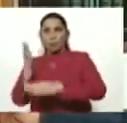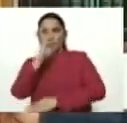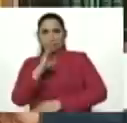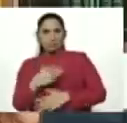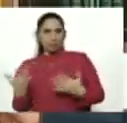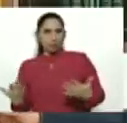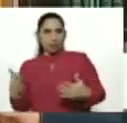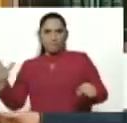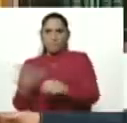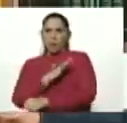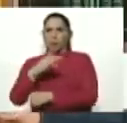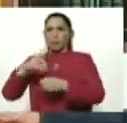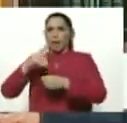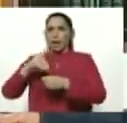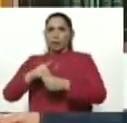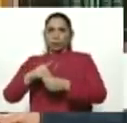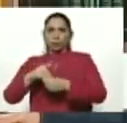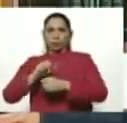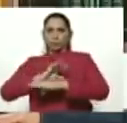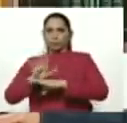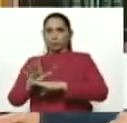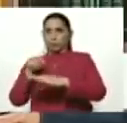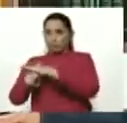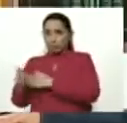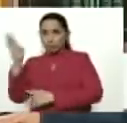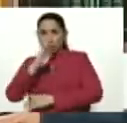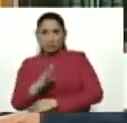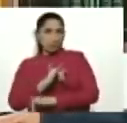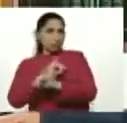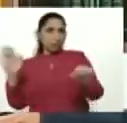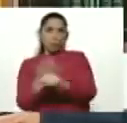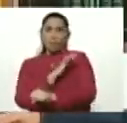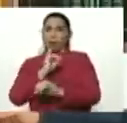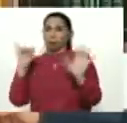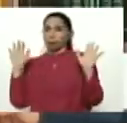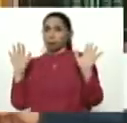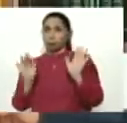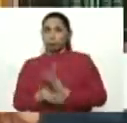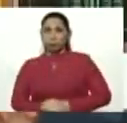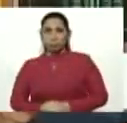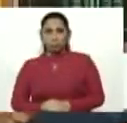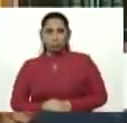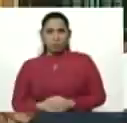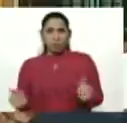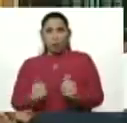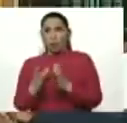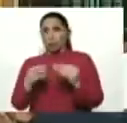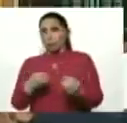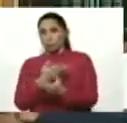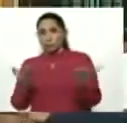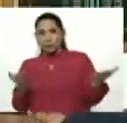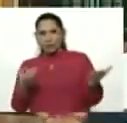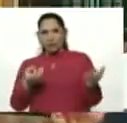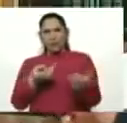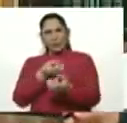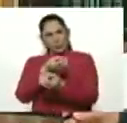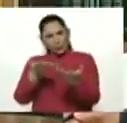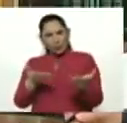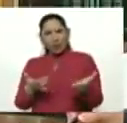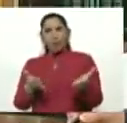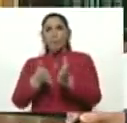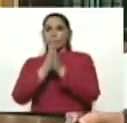que va a tapar los datos del coronavirus. Ya los ha tapado. Y con todo y eso, si ustedes me consiguen